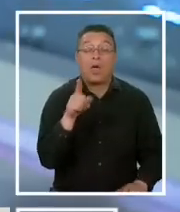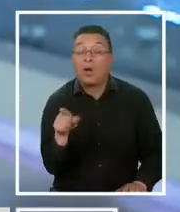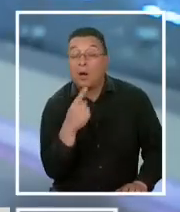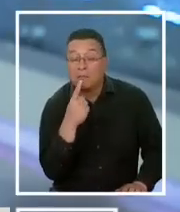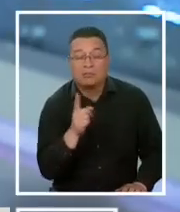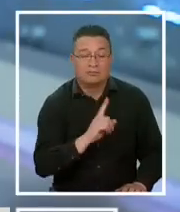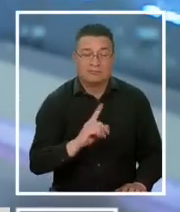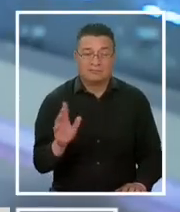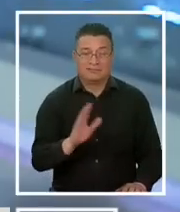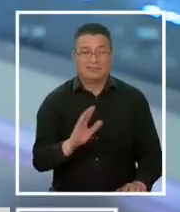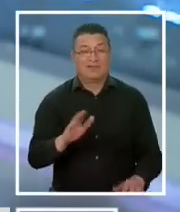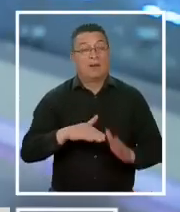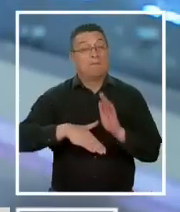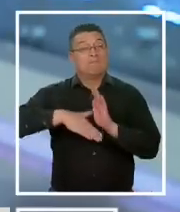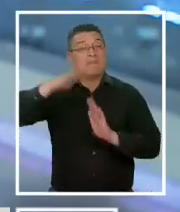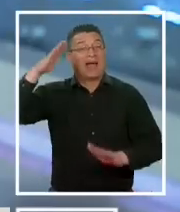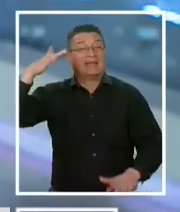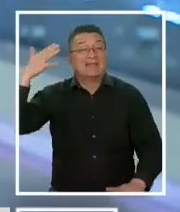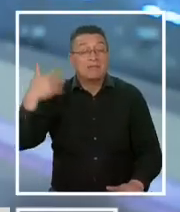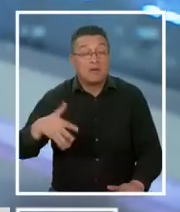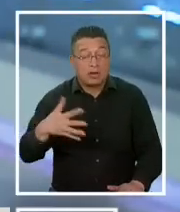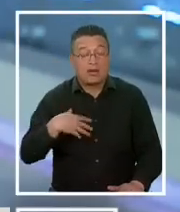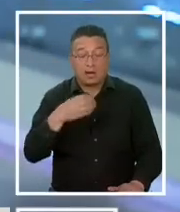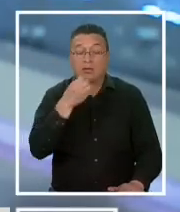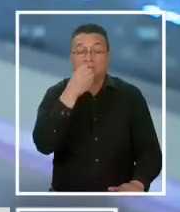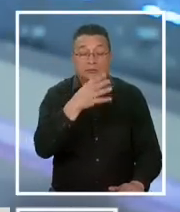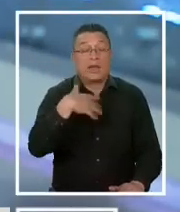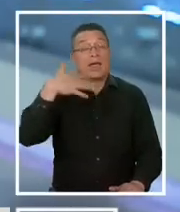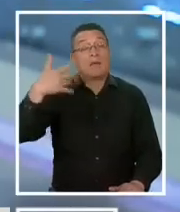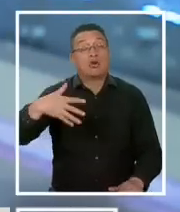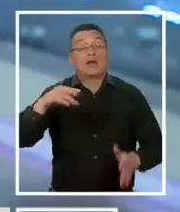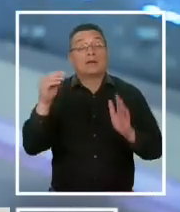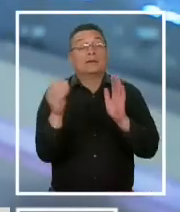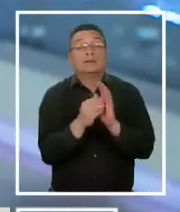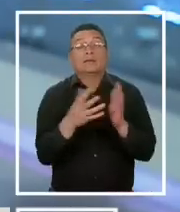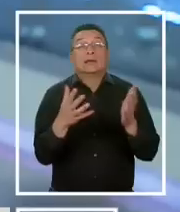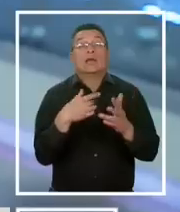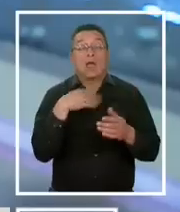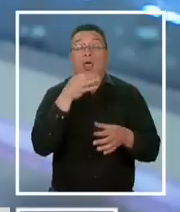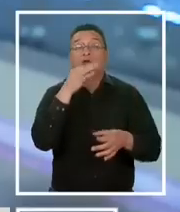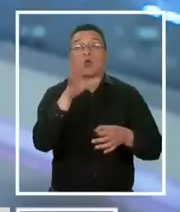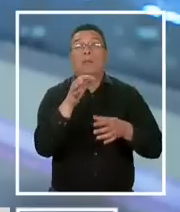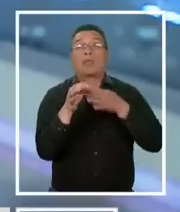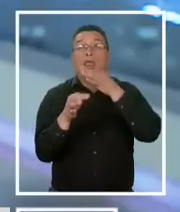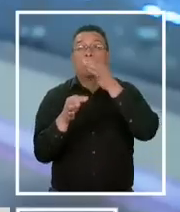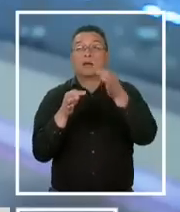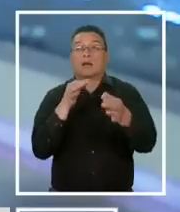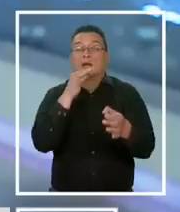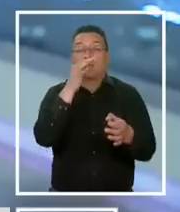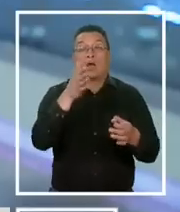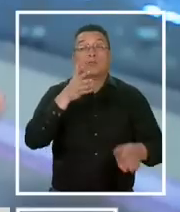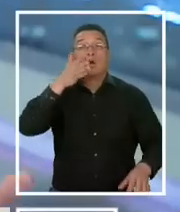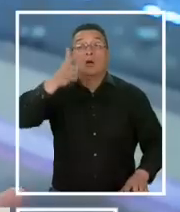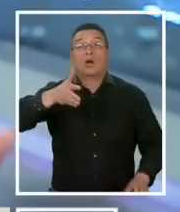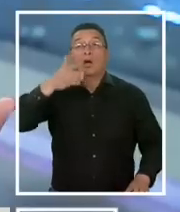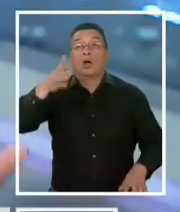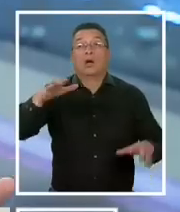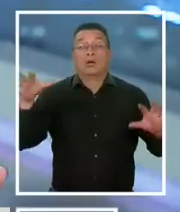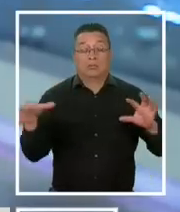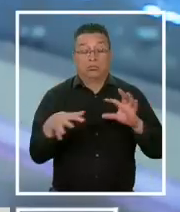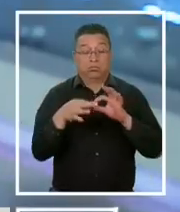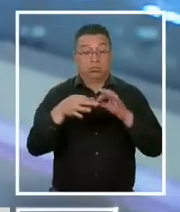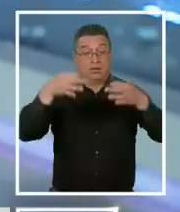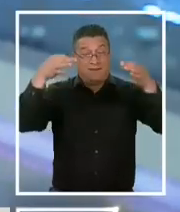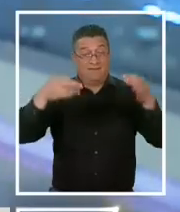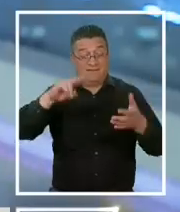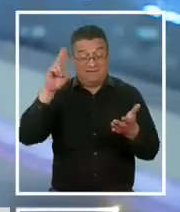en prioridad aquello que declaramos que nos importa pero lo que seguimos viendo son declaraciones y discursos que no son coherentes con